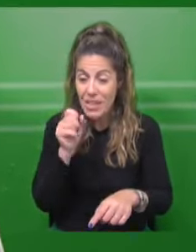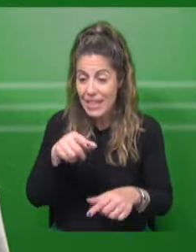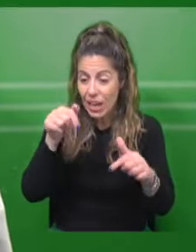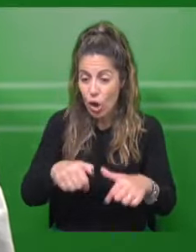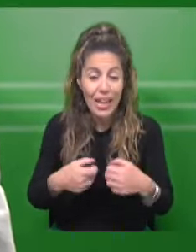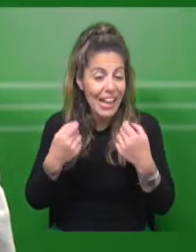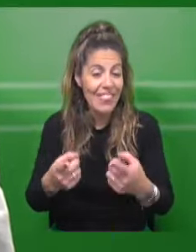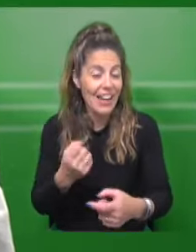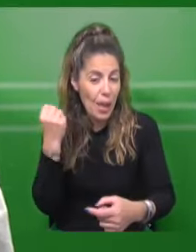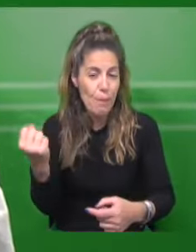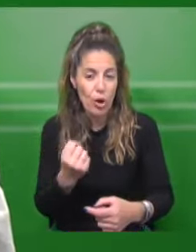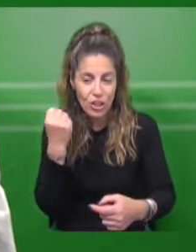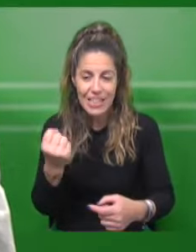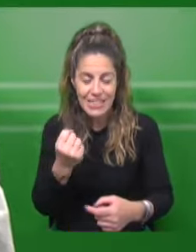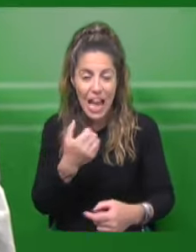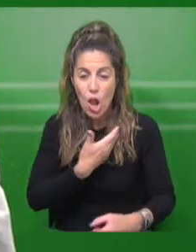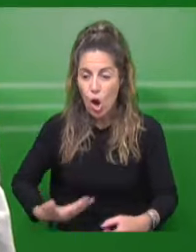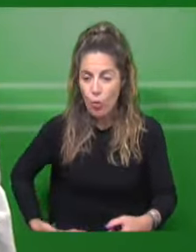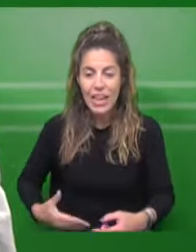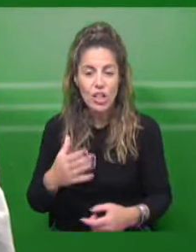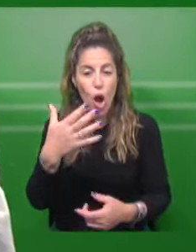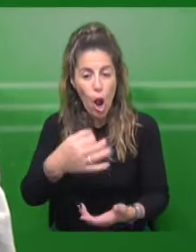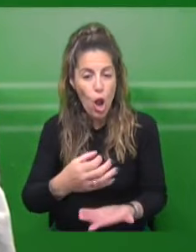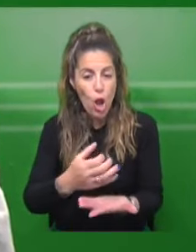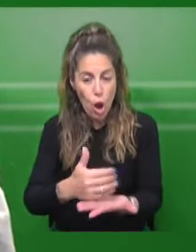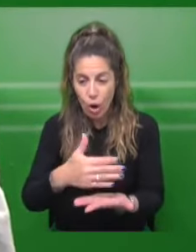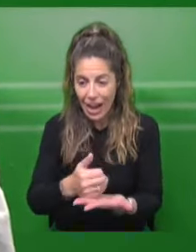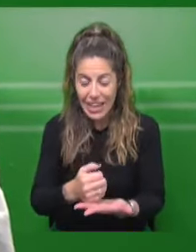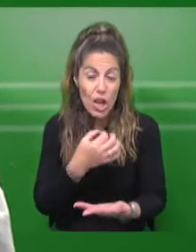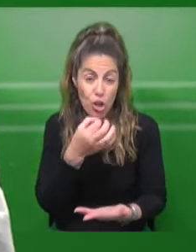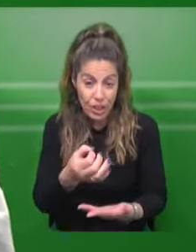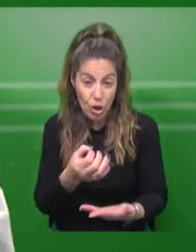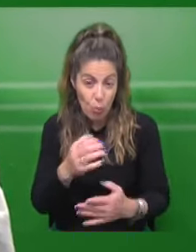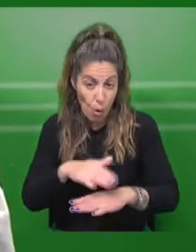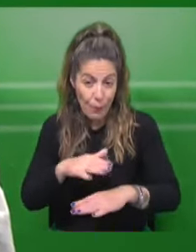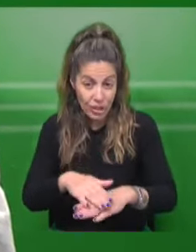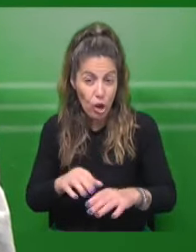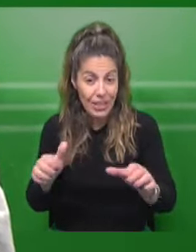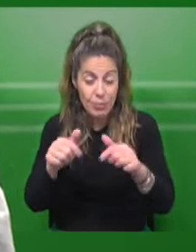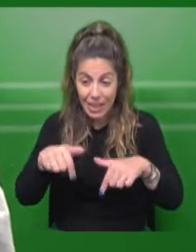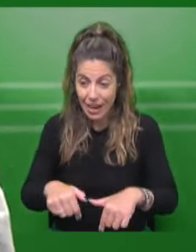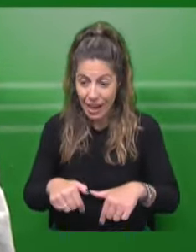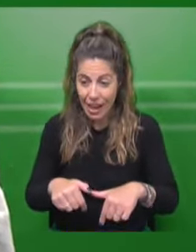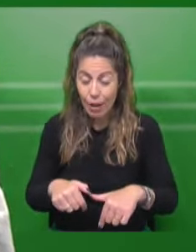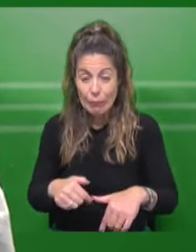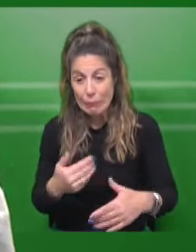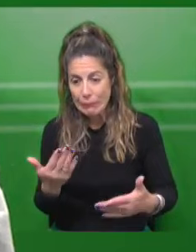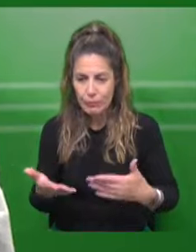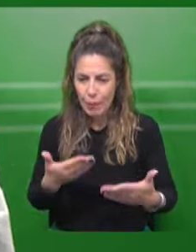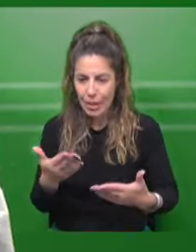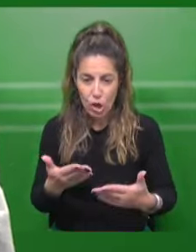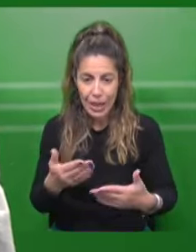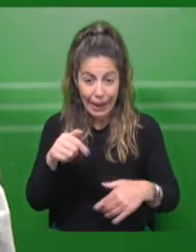que darle importancia a los gobiernos locales y lo digo en el momento que acabamos de tener un papelón en Uruguay con un gobierno local no el asunto de